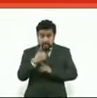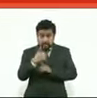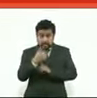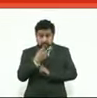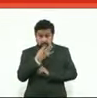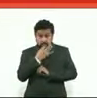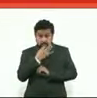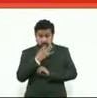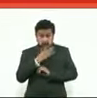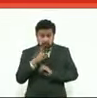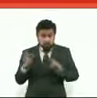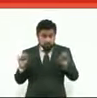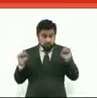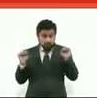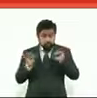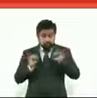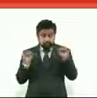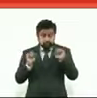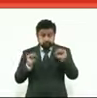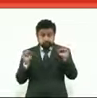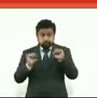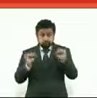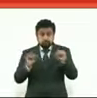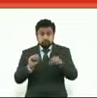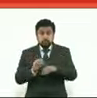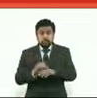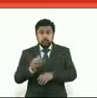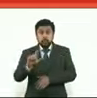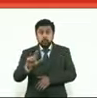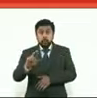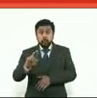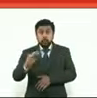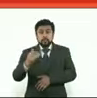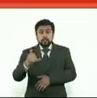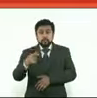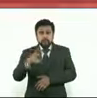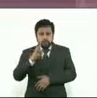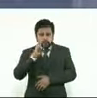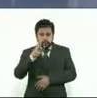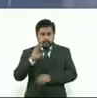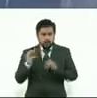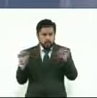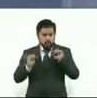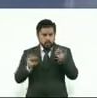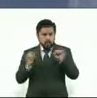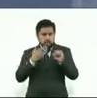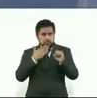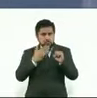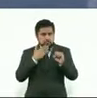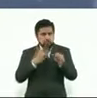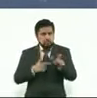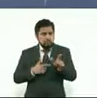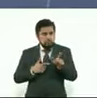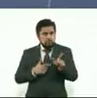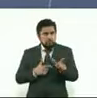Dos horas seis minutos, en donde Lucy pues ha corrido prácticamente así como lo estamos viendo en este momento. Desde que